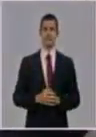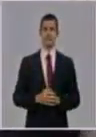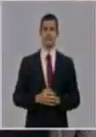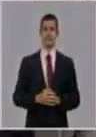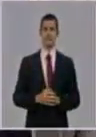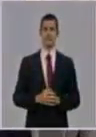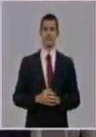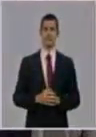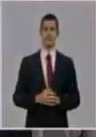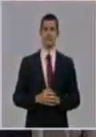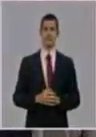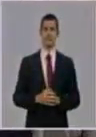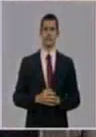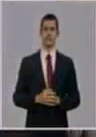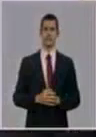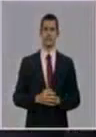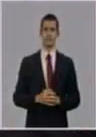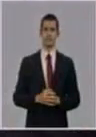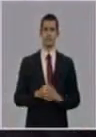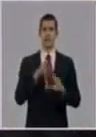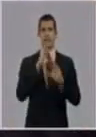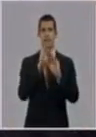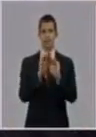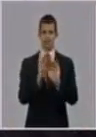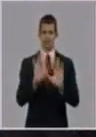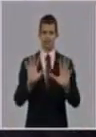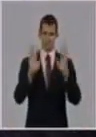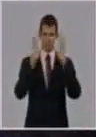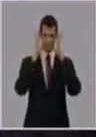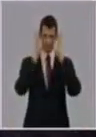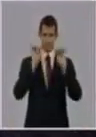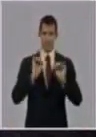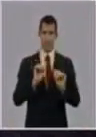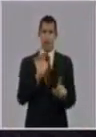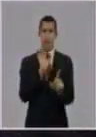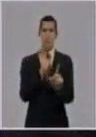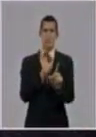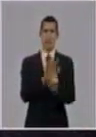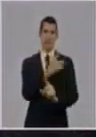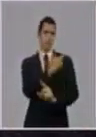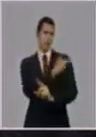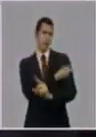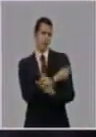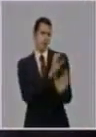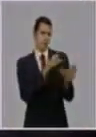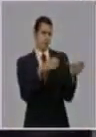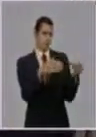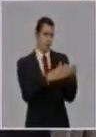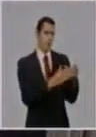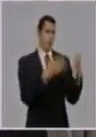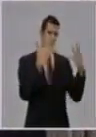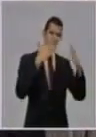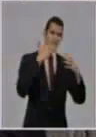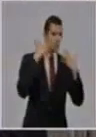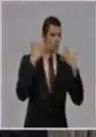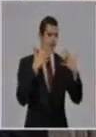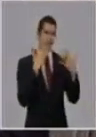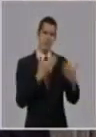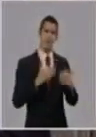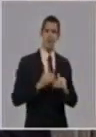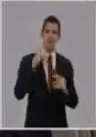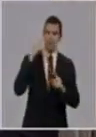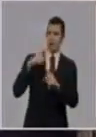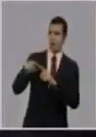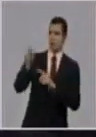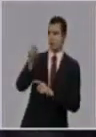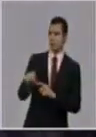que comencemos las inmunizaciones, no debemos dejar de tener en cuenta las medidas de